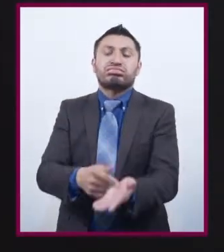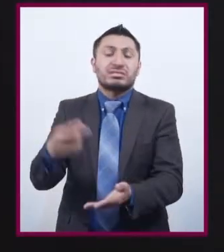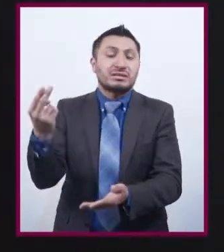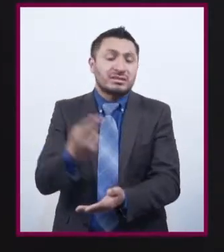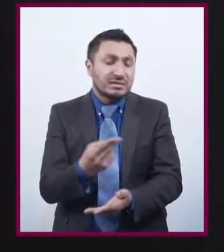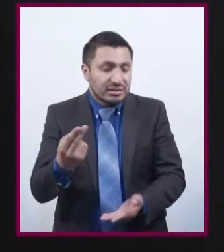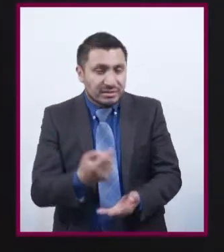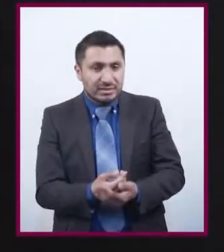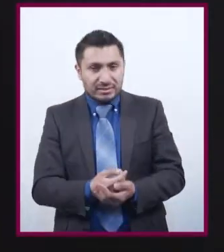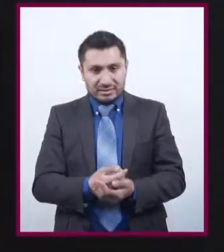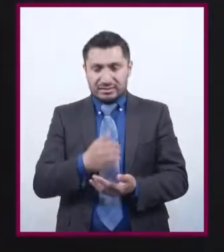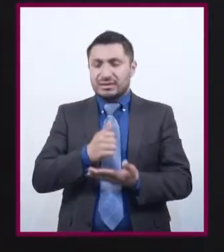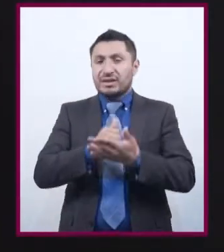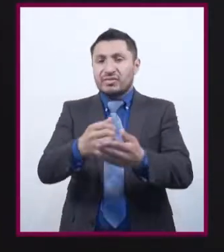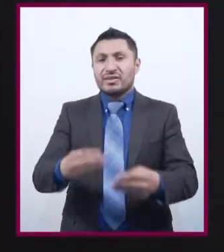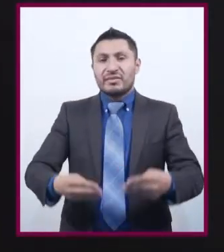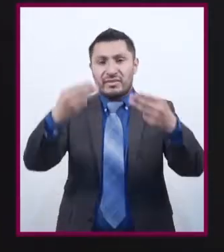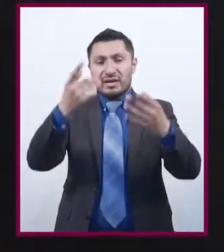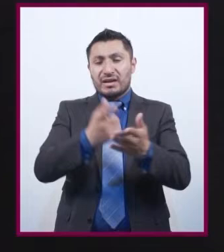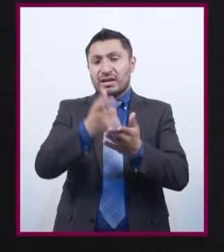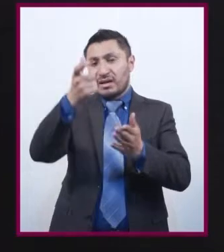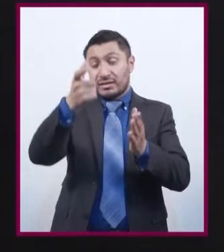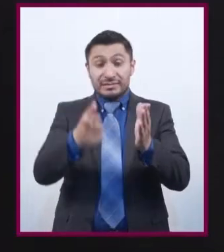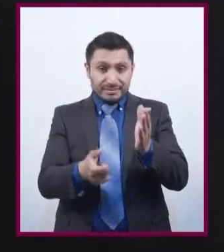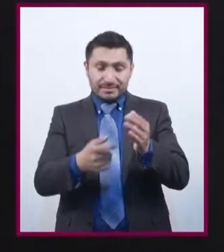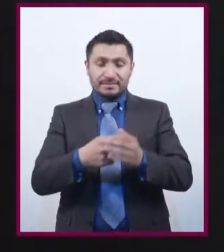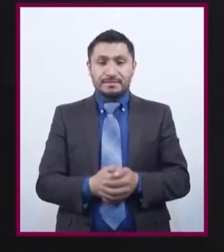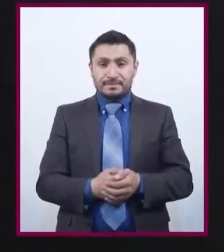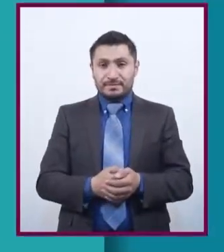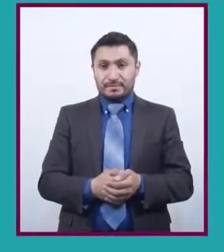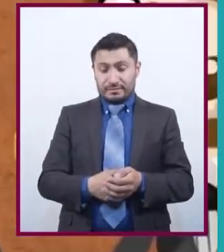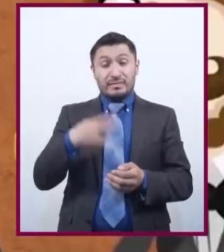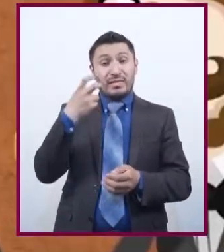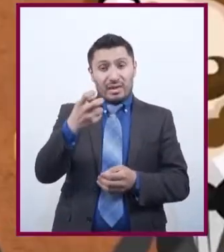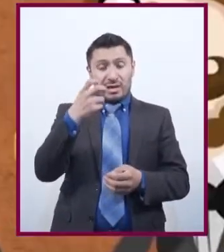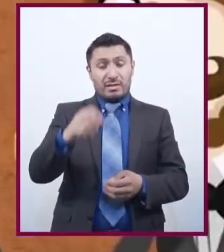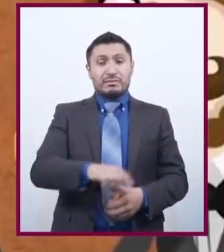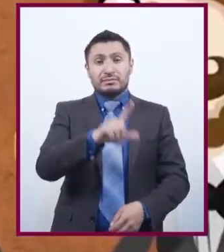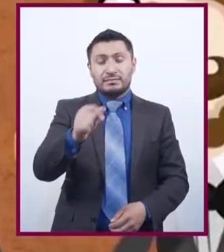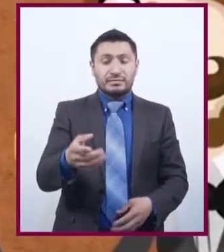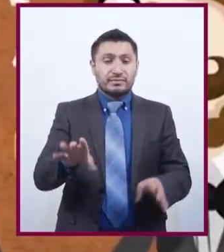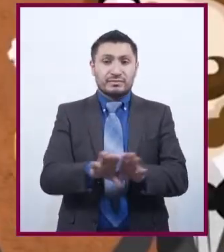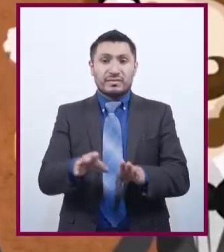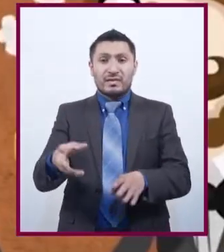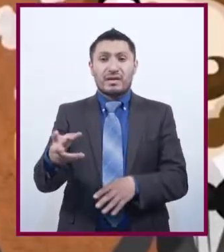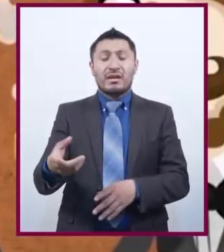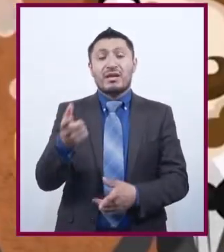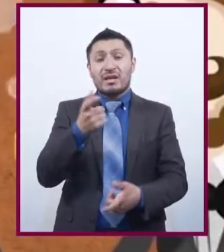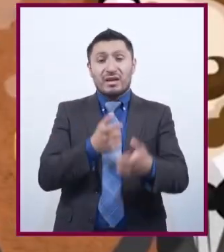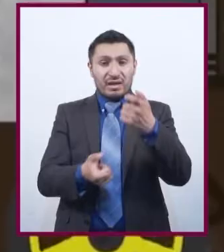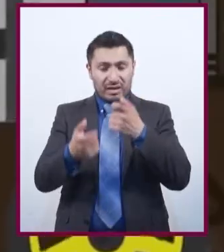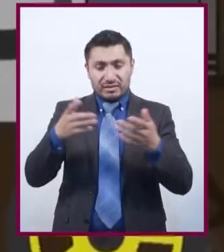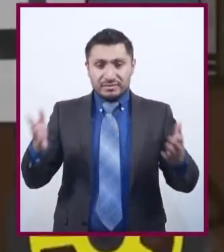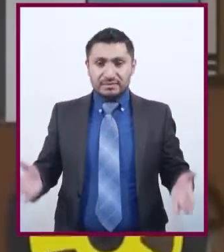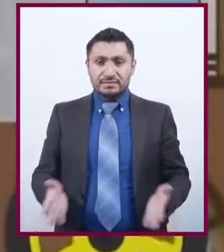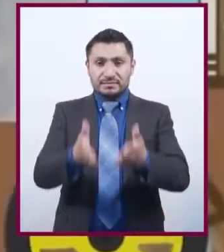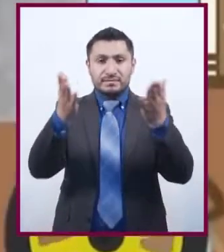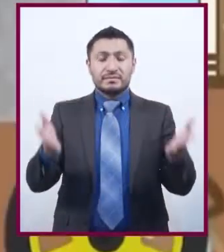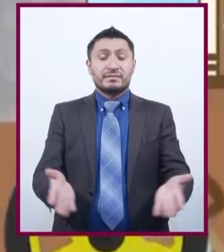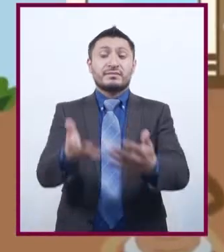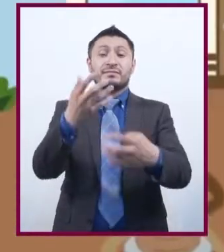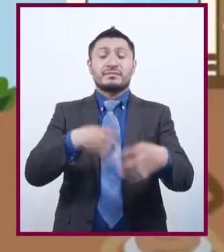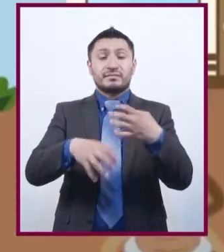contribuyeron a incrementar los mercados y ofrecer precios más accesibles lo que trajo consigo la acumulación de capital